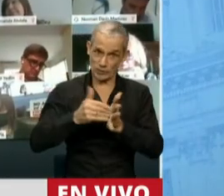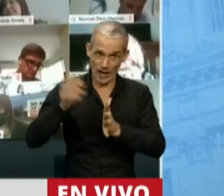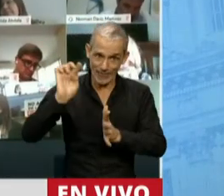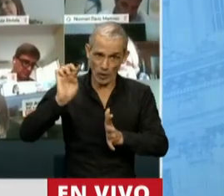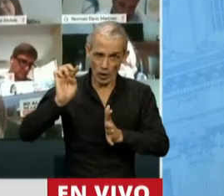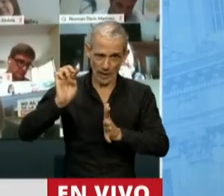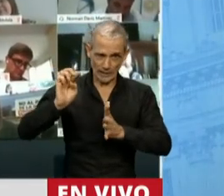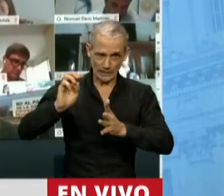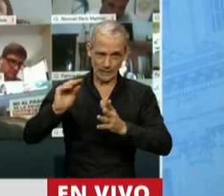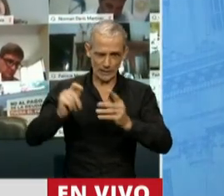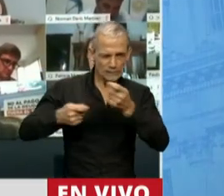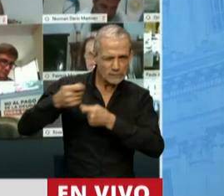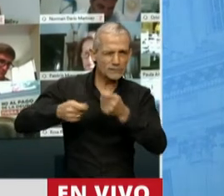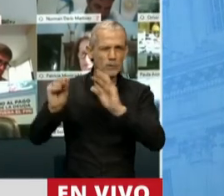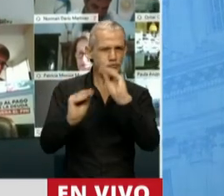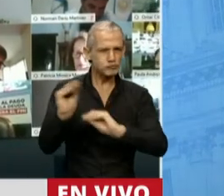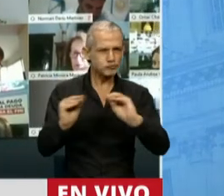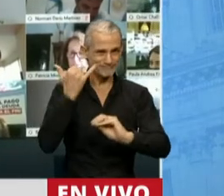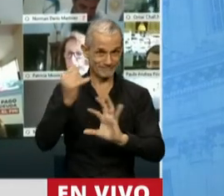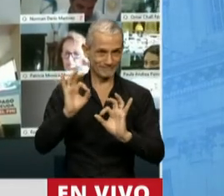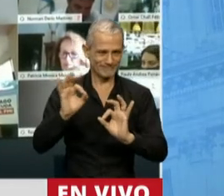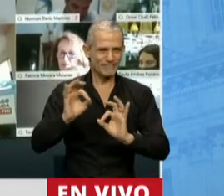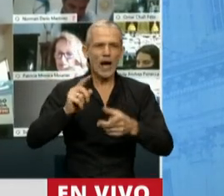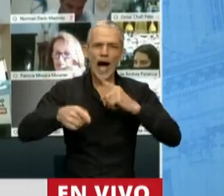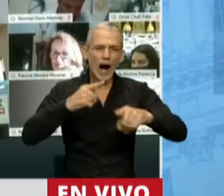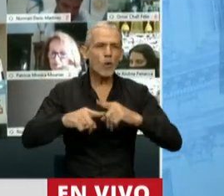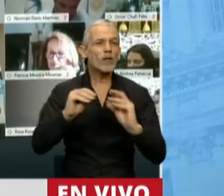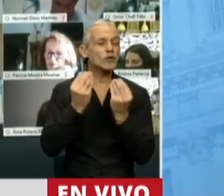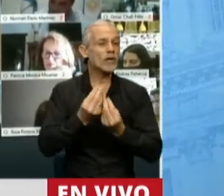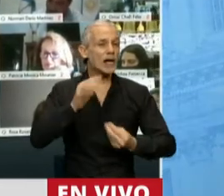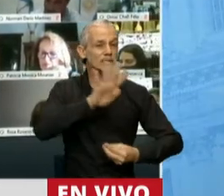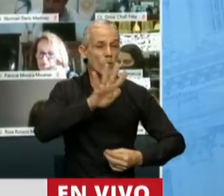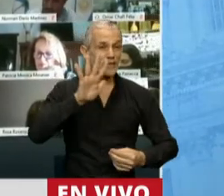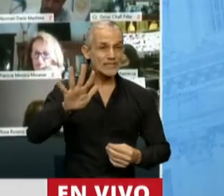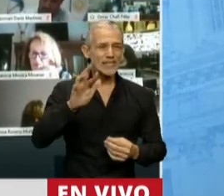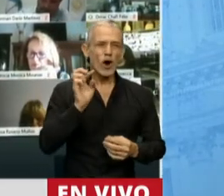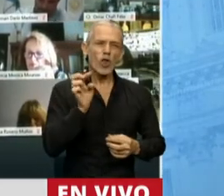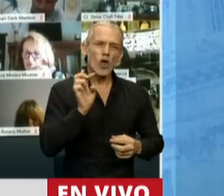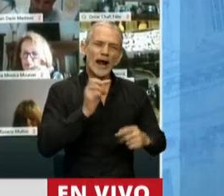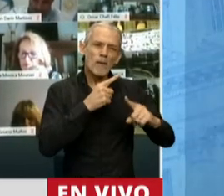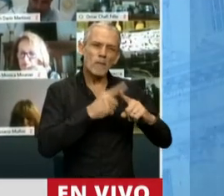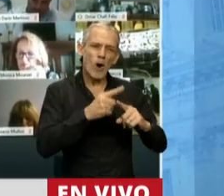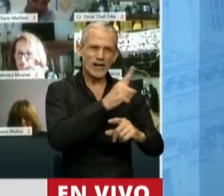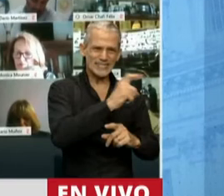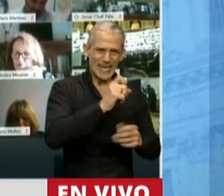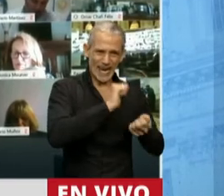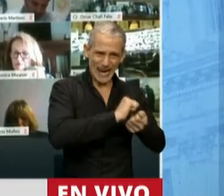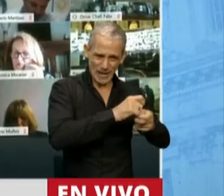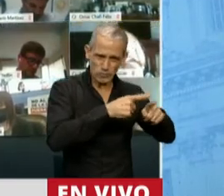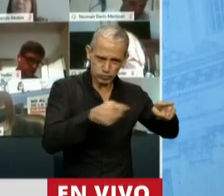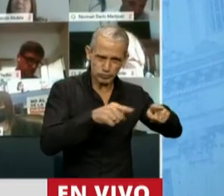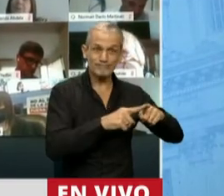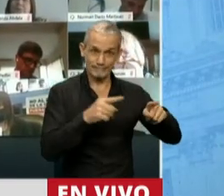66.000 millones de dólares. Estaría llegando a un acuerdo en alrededor de 55 dólares por cada 100 emitidos, con lo